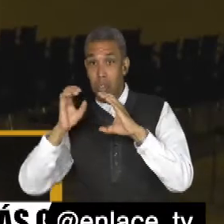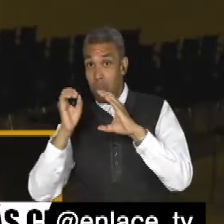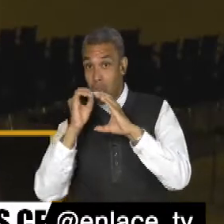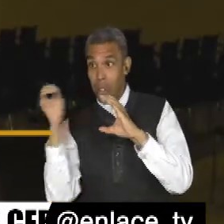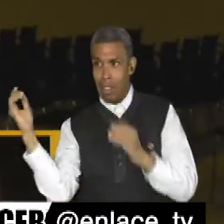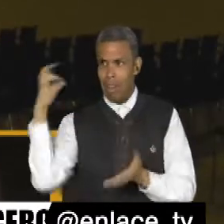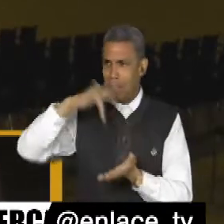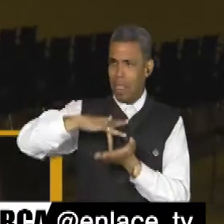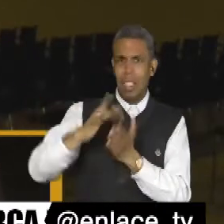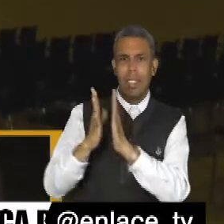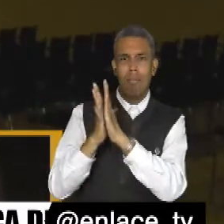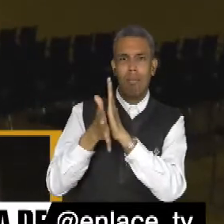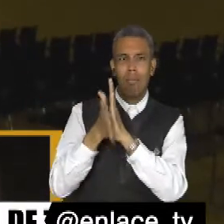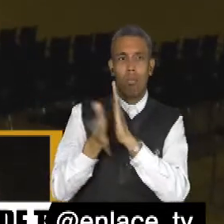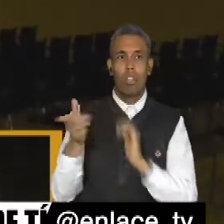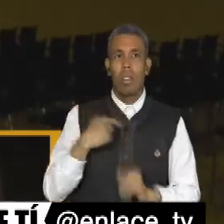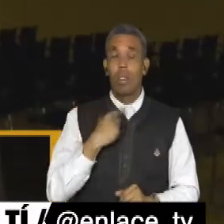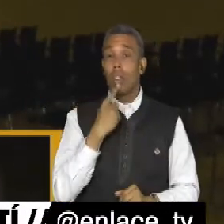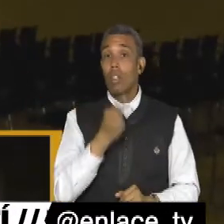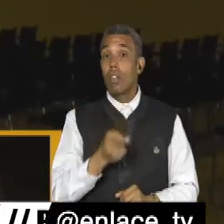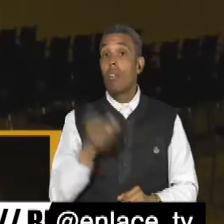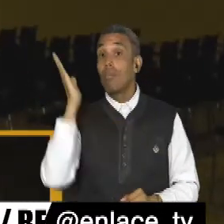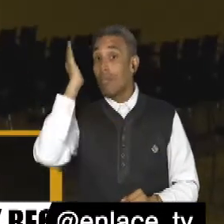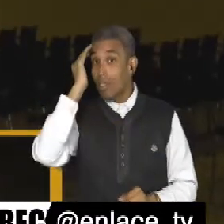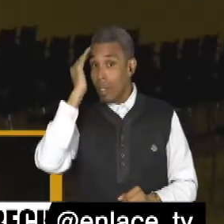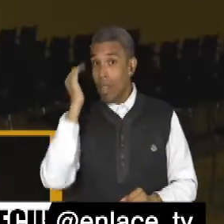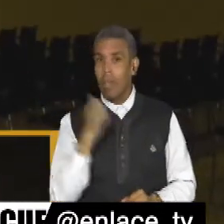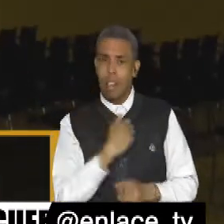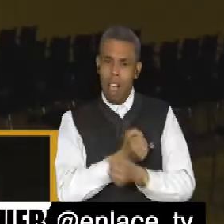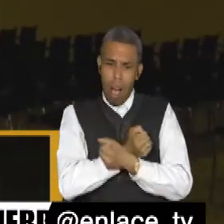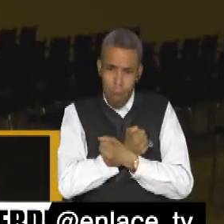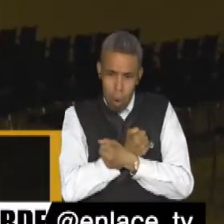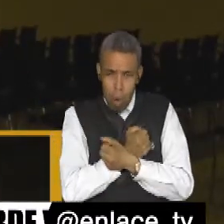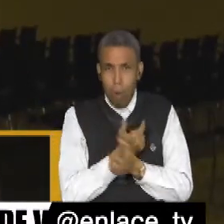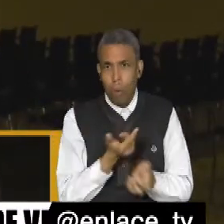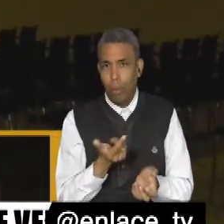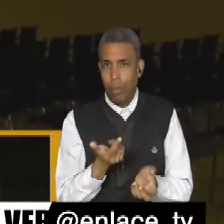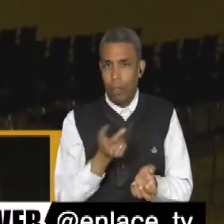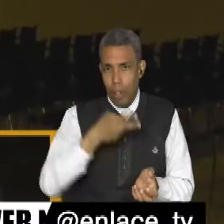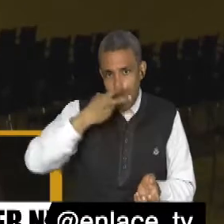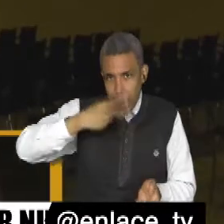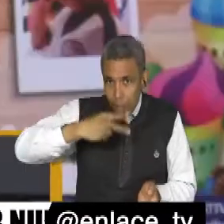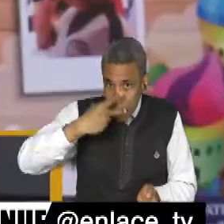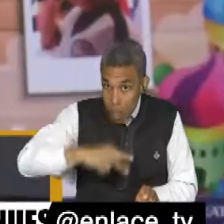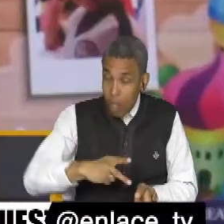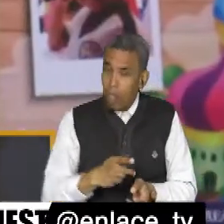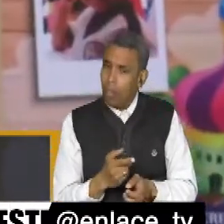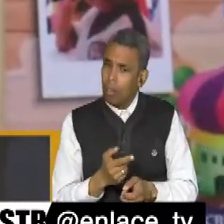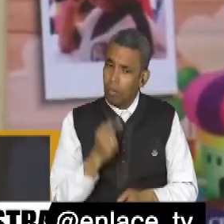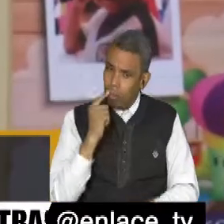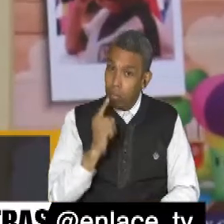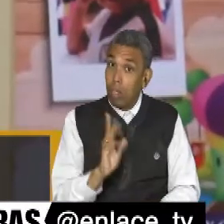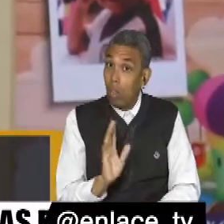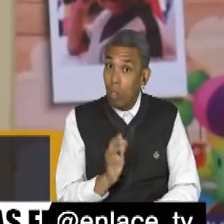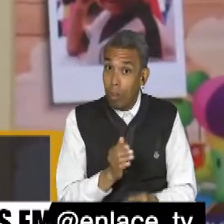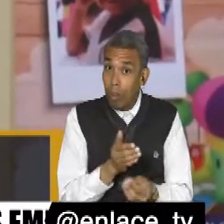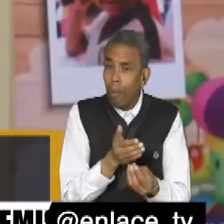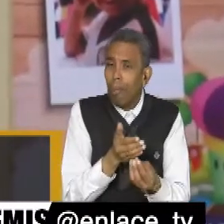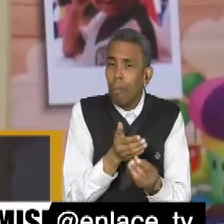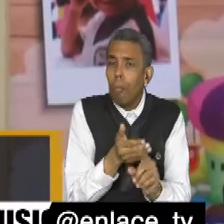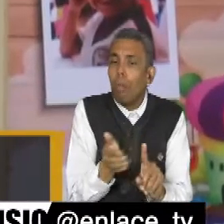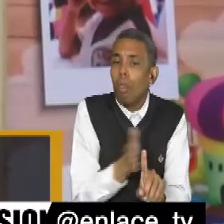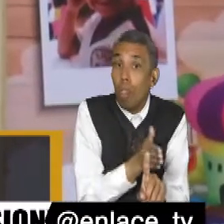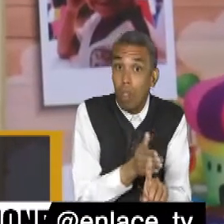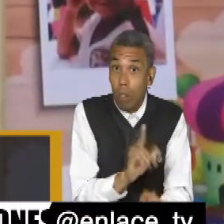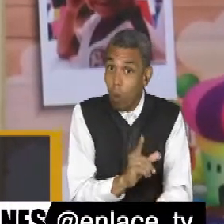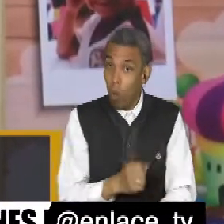sirve, sabemos que sirve mucho amor, pero mucha firmeza. Importante que haya consecuencias, límites, que los papás cuando digan